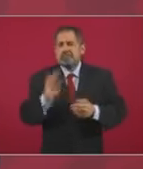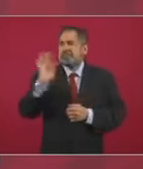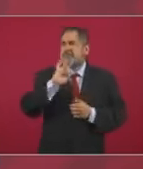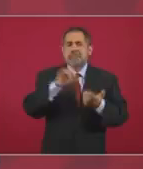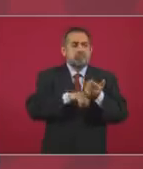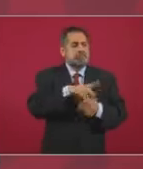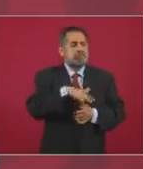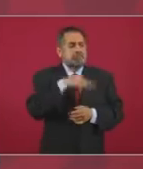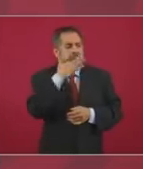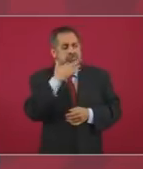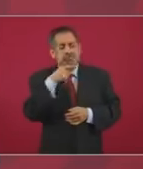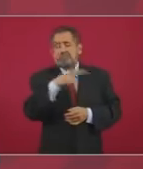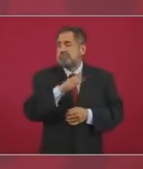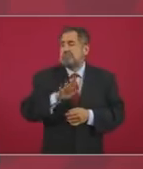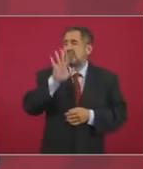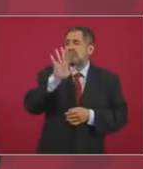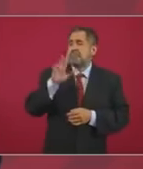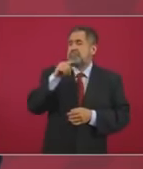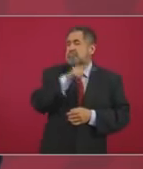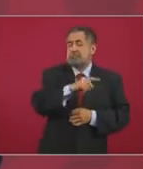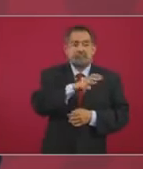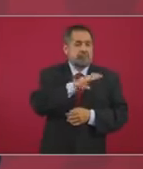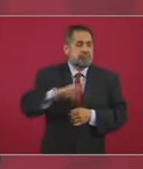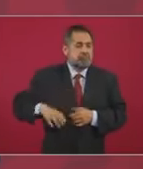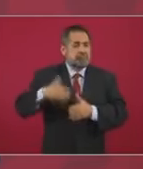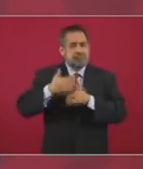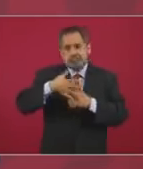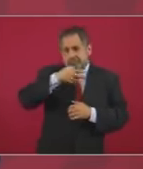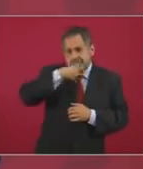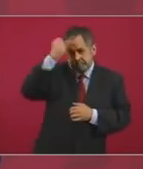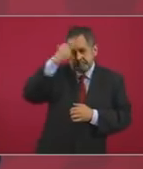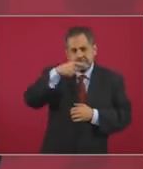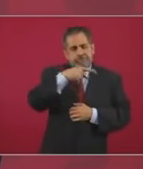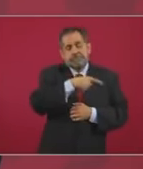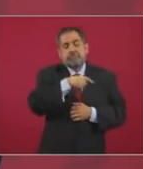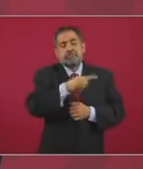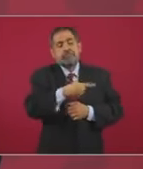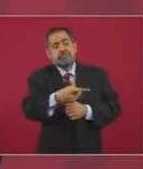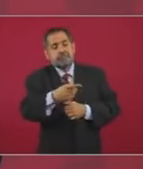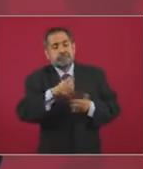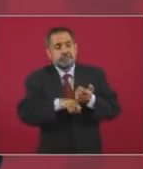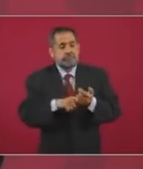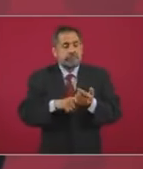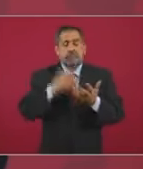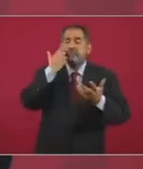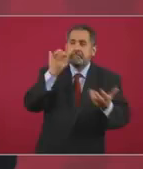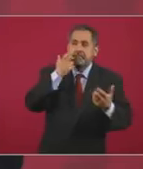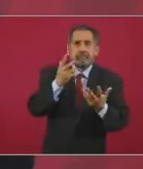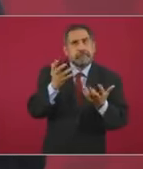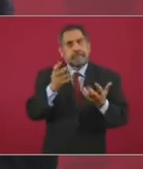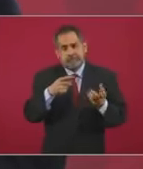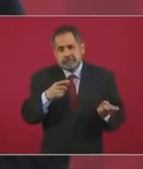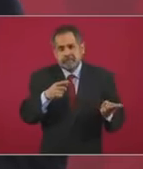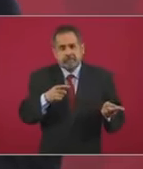posibles futuros candidatos, aspirantes o suspirantes,